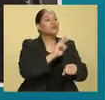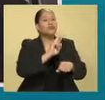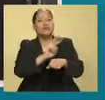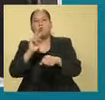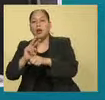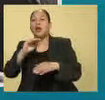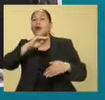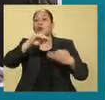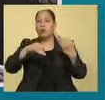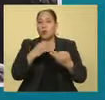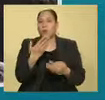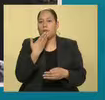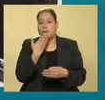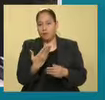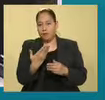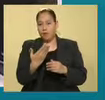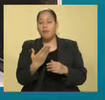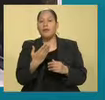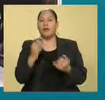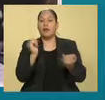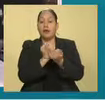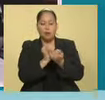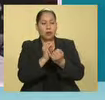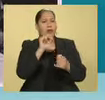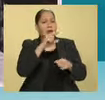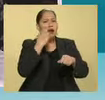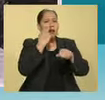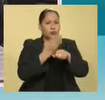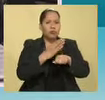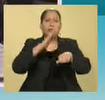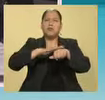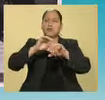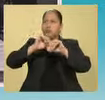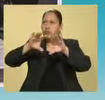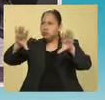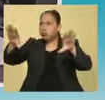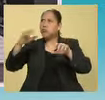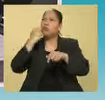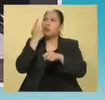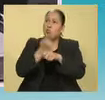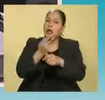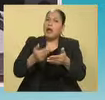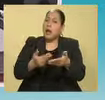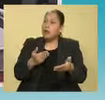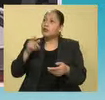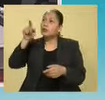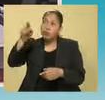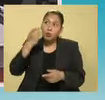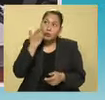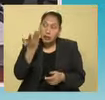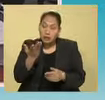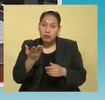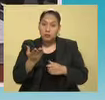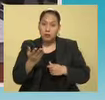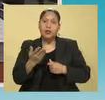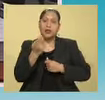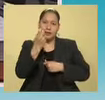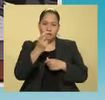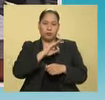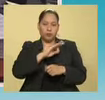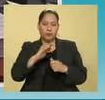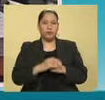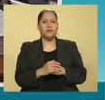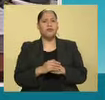Y por otro lado, estamos encargados de la difusión y la promoción de la voluntad anticipada. ¿Tienen